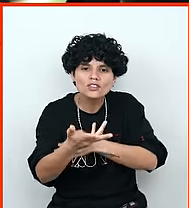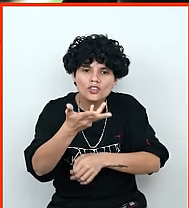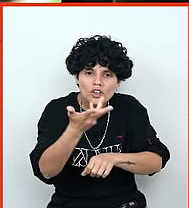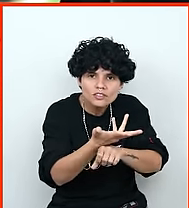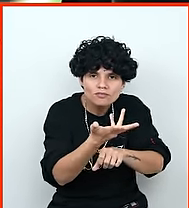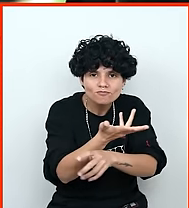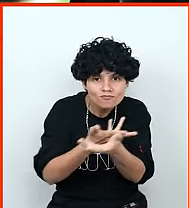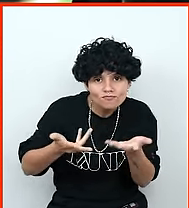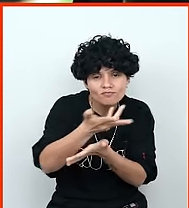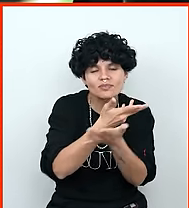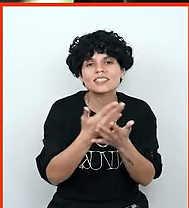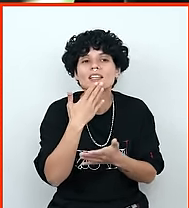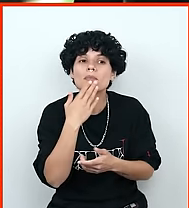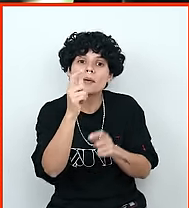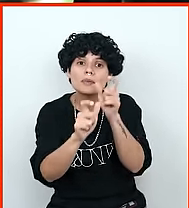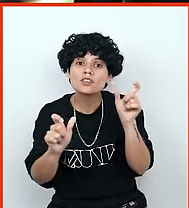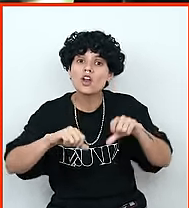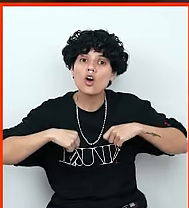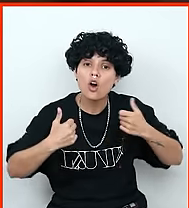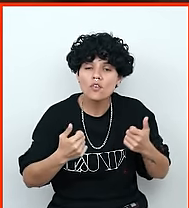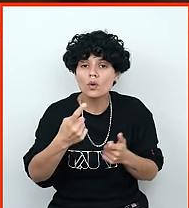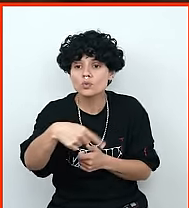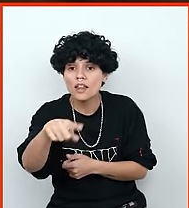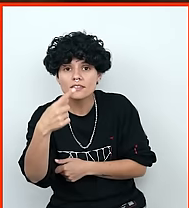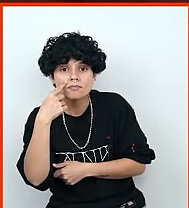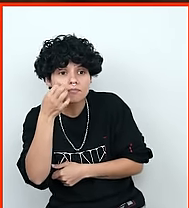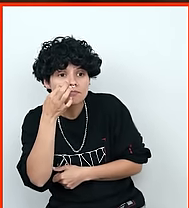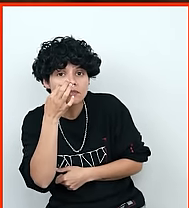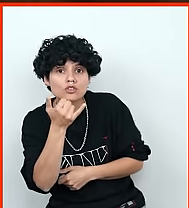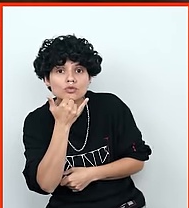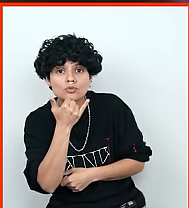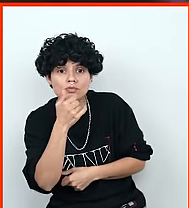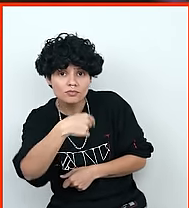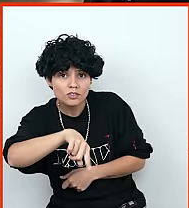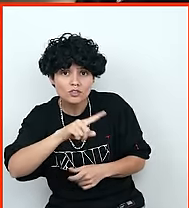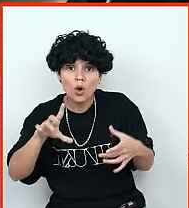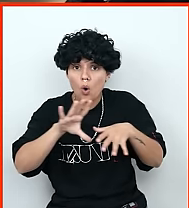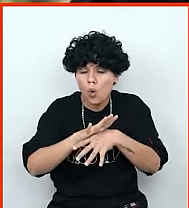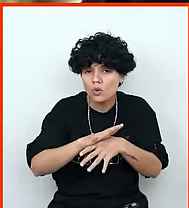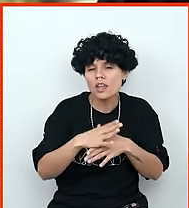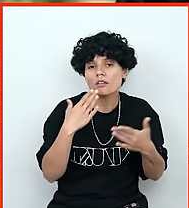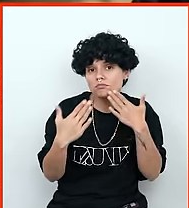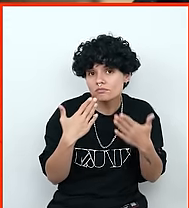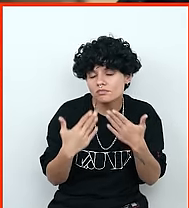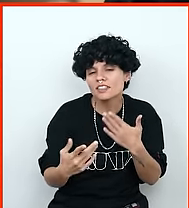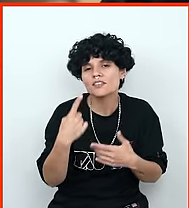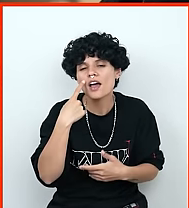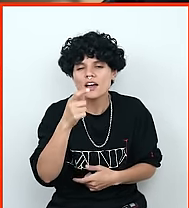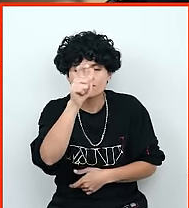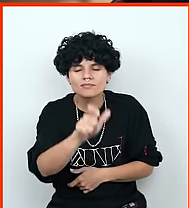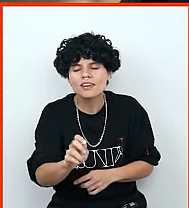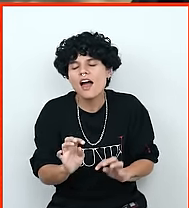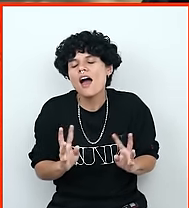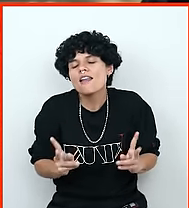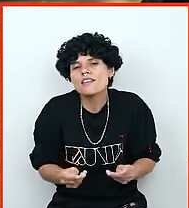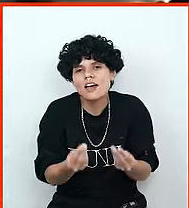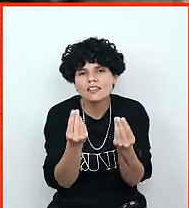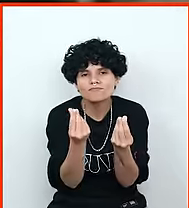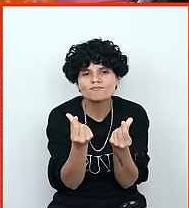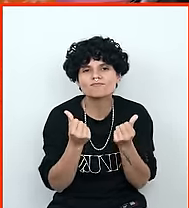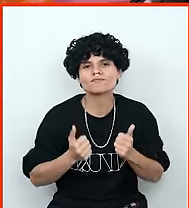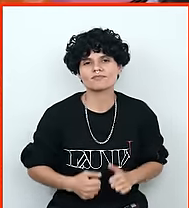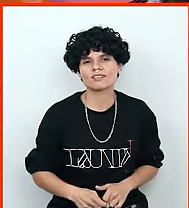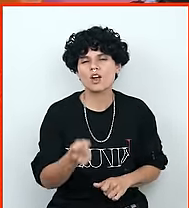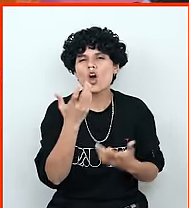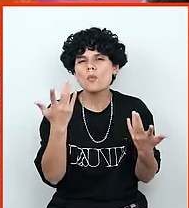hablamos, y para que la gente, también los más jóvenes y que ven la junta, sepan apreciar la tremenda calidad artística que ustedes tienen, el